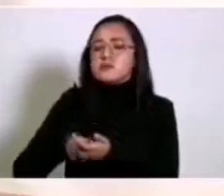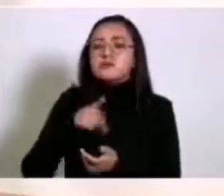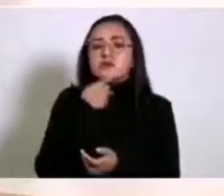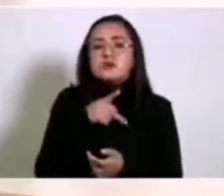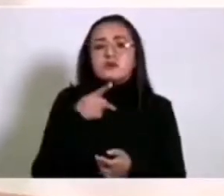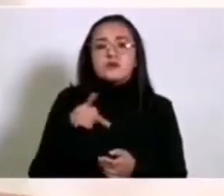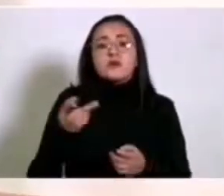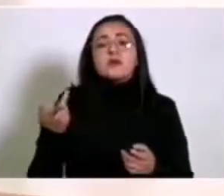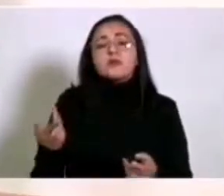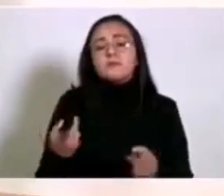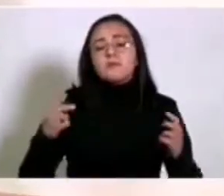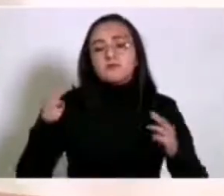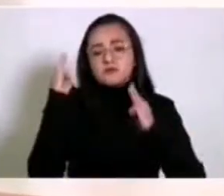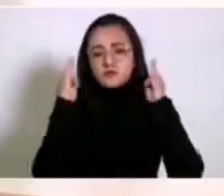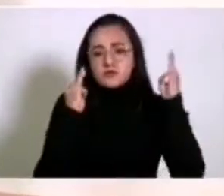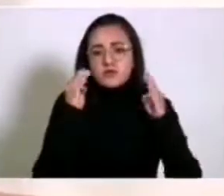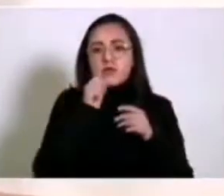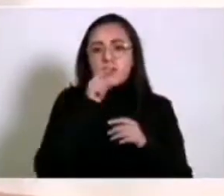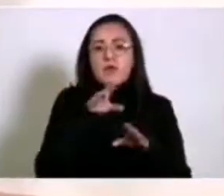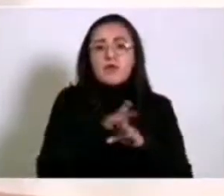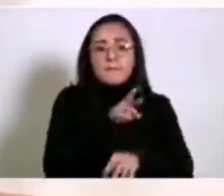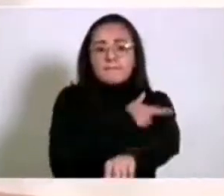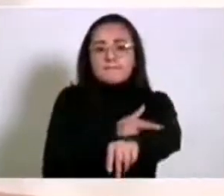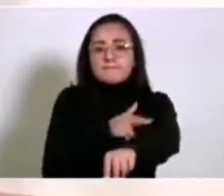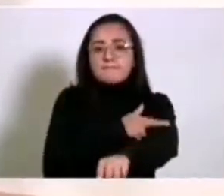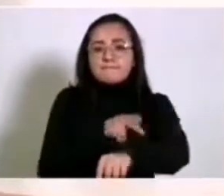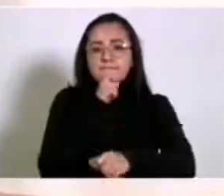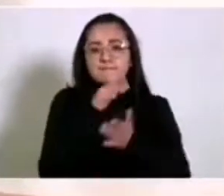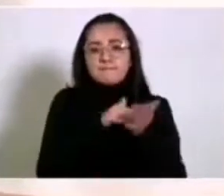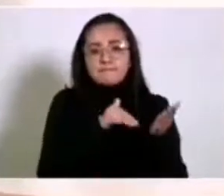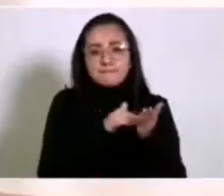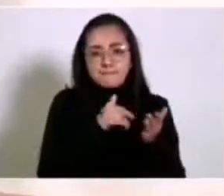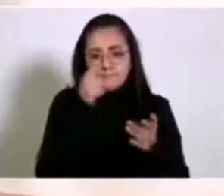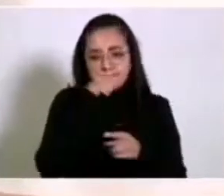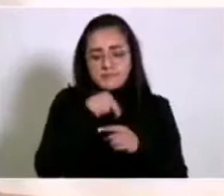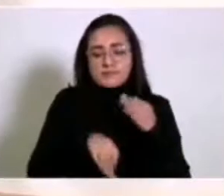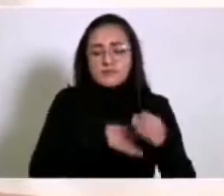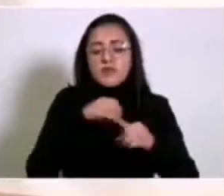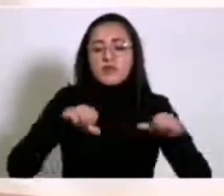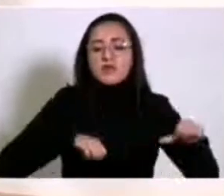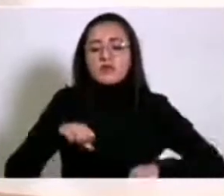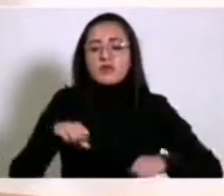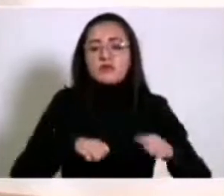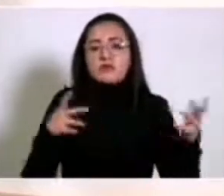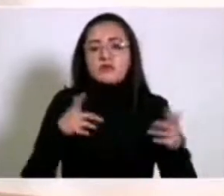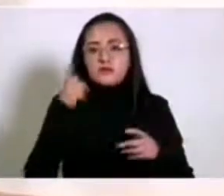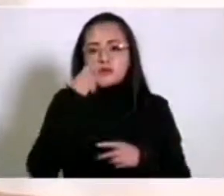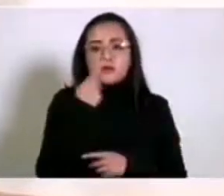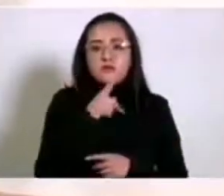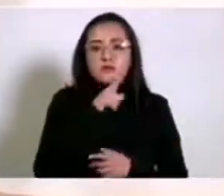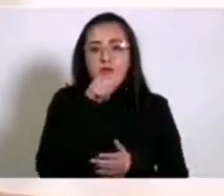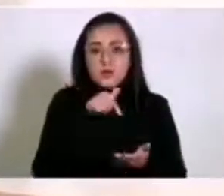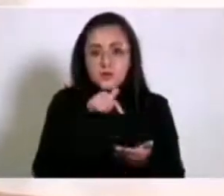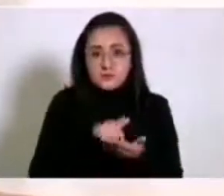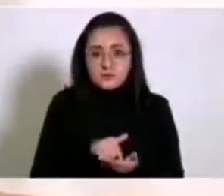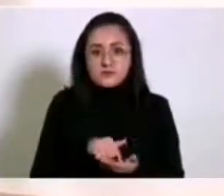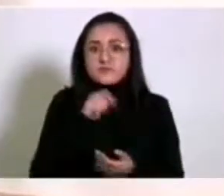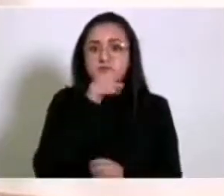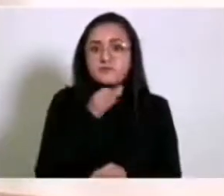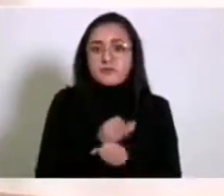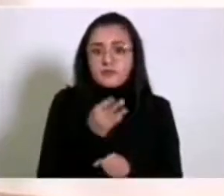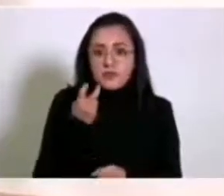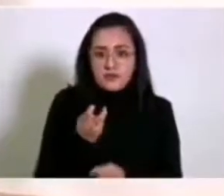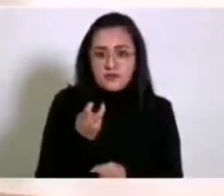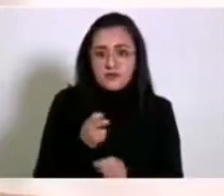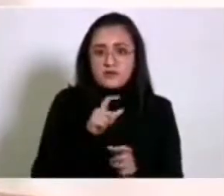así como la regularidad de los trámites administrativos alrededor de las actividades y gestión de los propios recintos derivado de